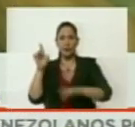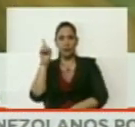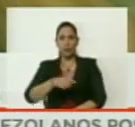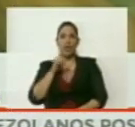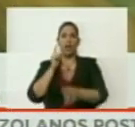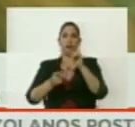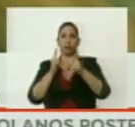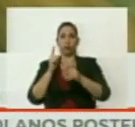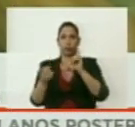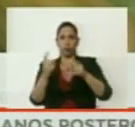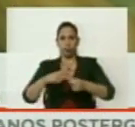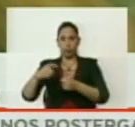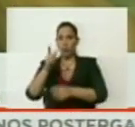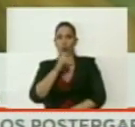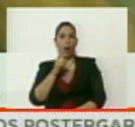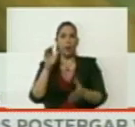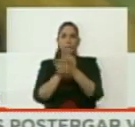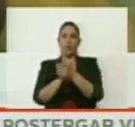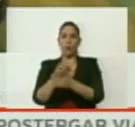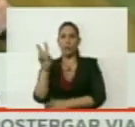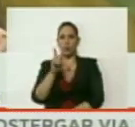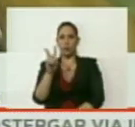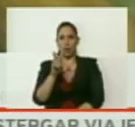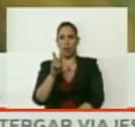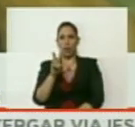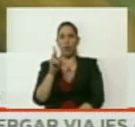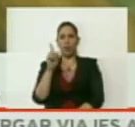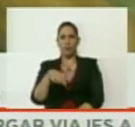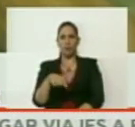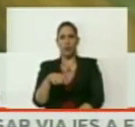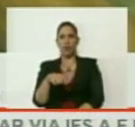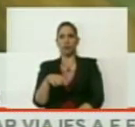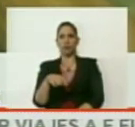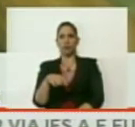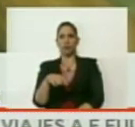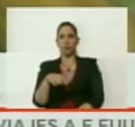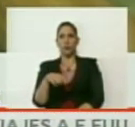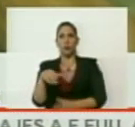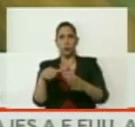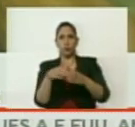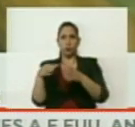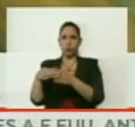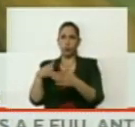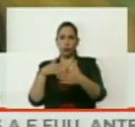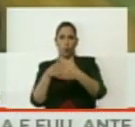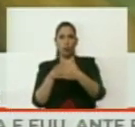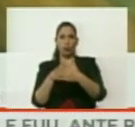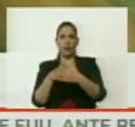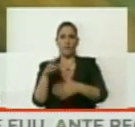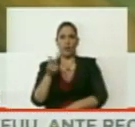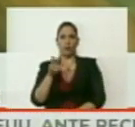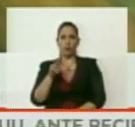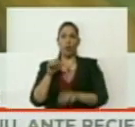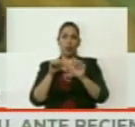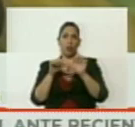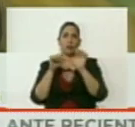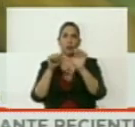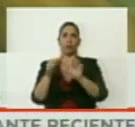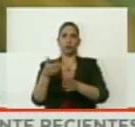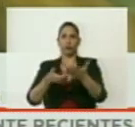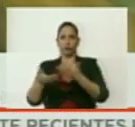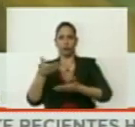algunos que no son amigos de Venezuela, que están incluso cartelizados en ese grupo contra Venezuela, van a mantener